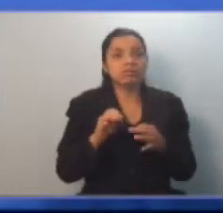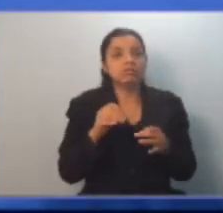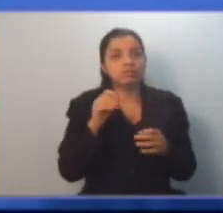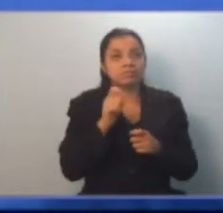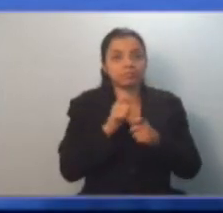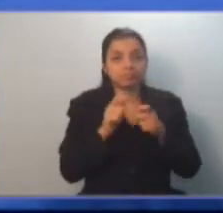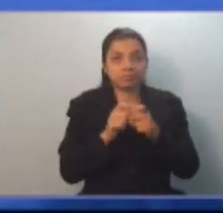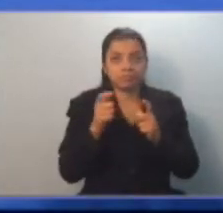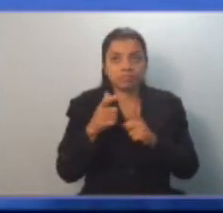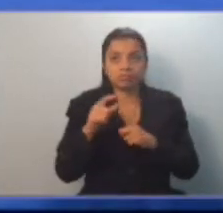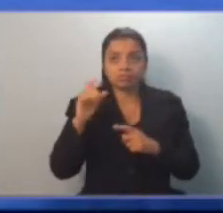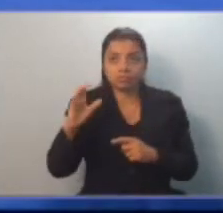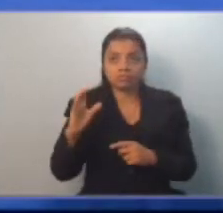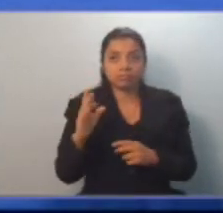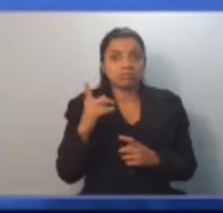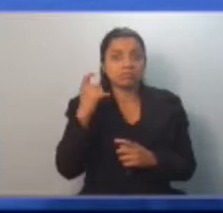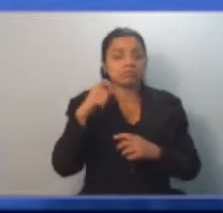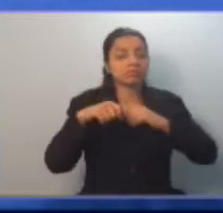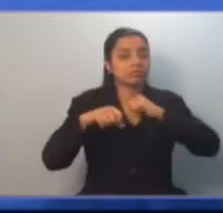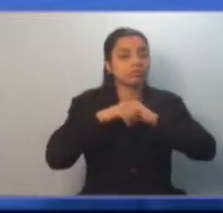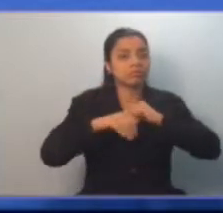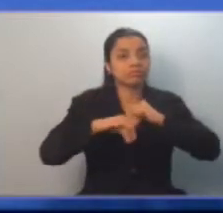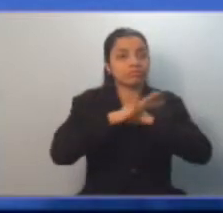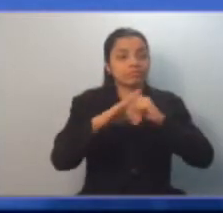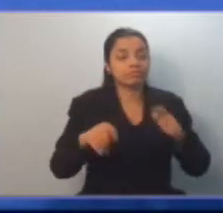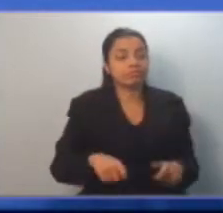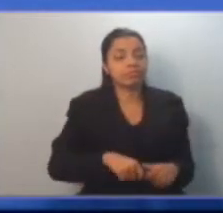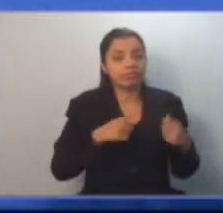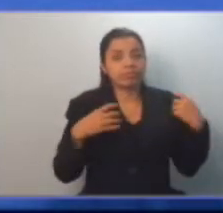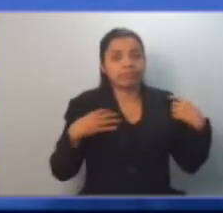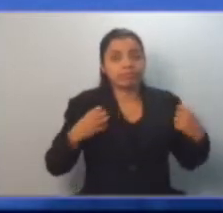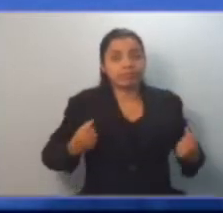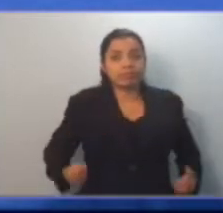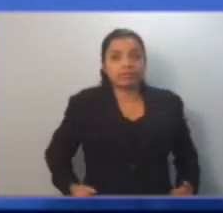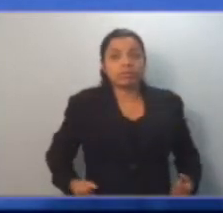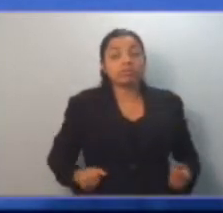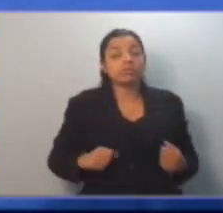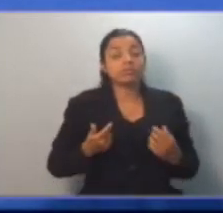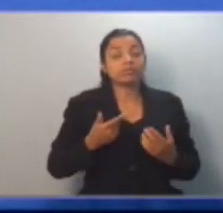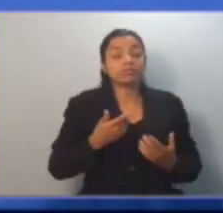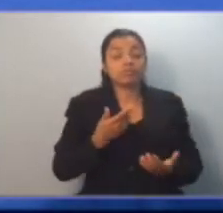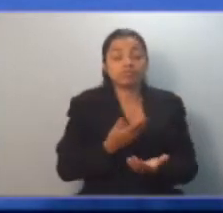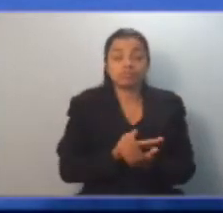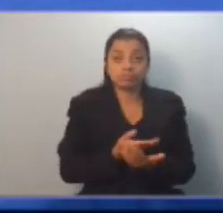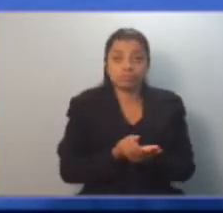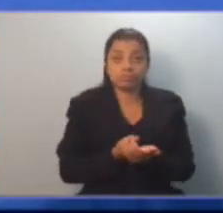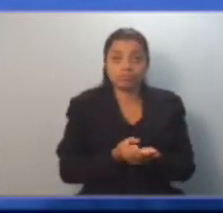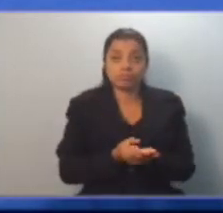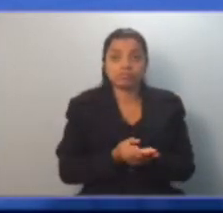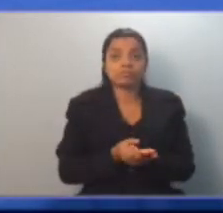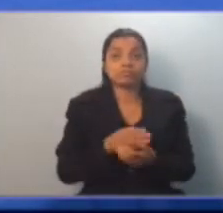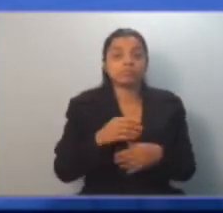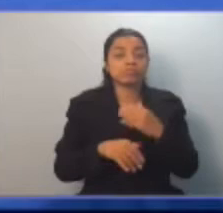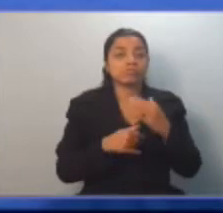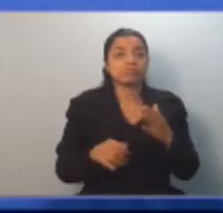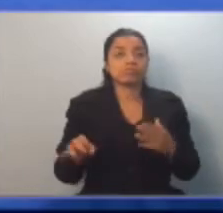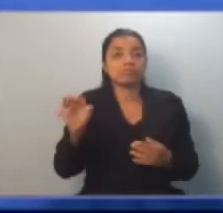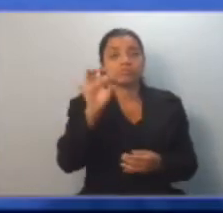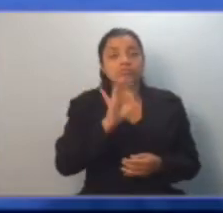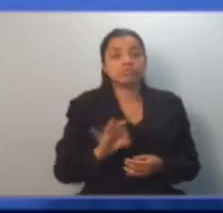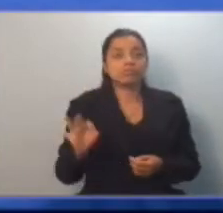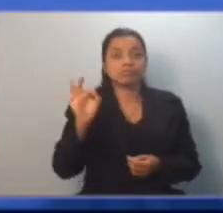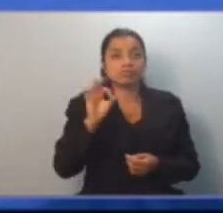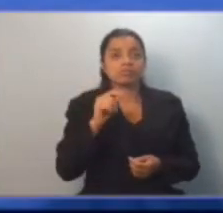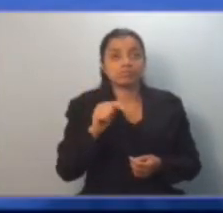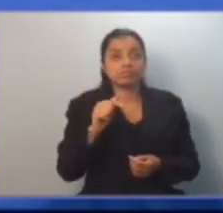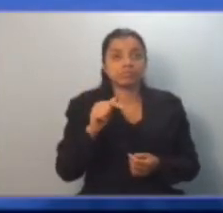todavía no ha sido publicado el decreto en el diario oficial, pero se propone crear otros tribunales para efecto de fortalecer a